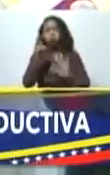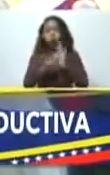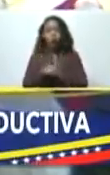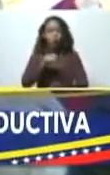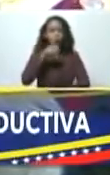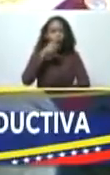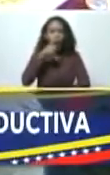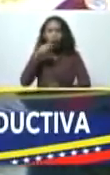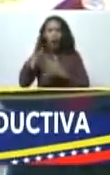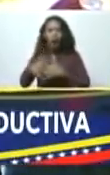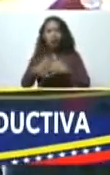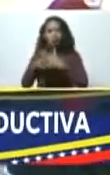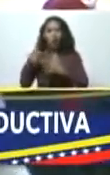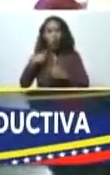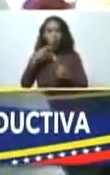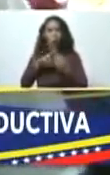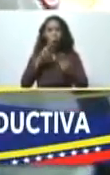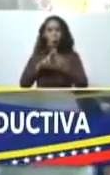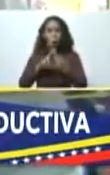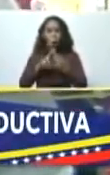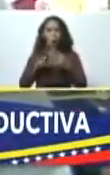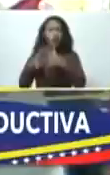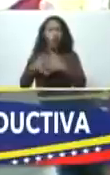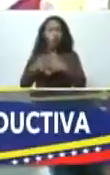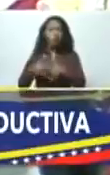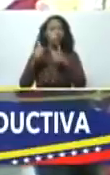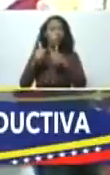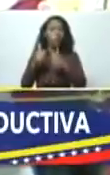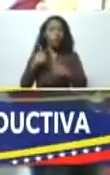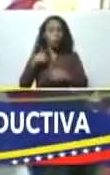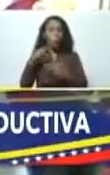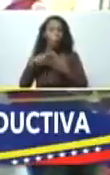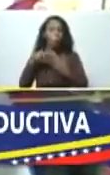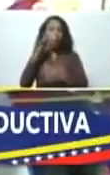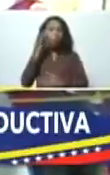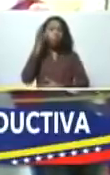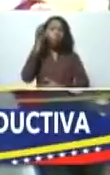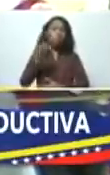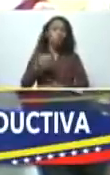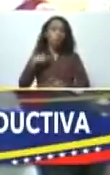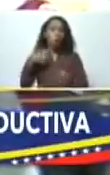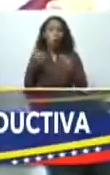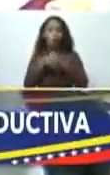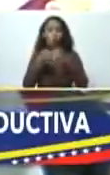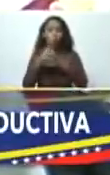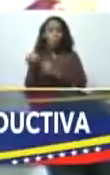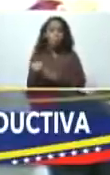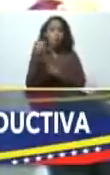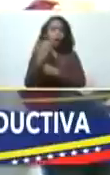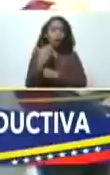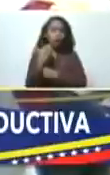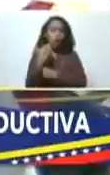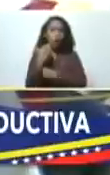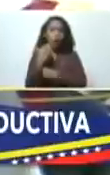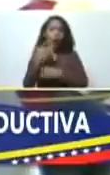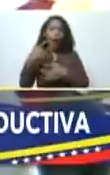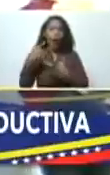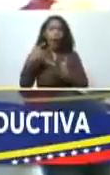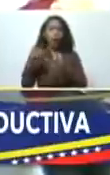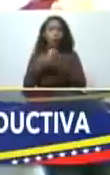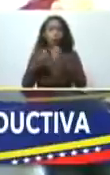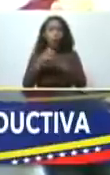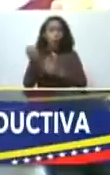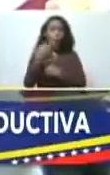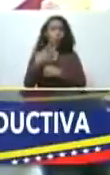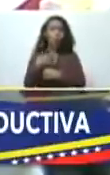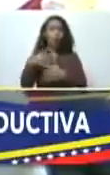En Estados Unidos, yo conozco Estados Unidos bien. Yo se lo dije a la comisión que mandó el presidente Joe Biden. Yo